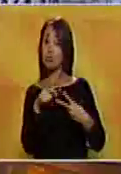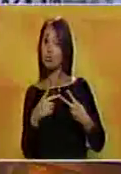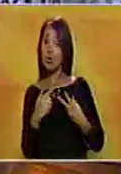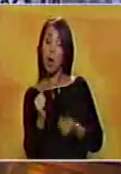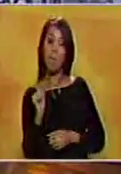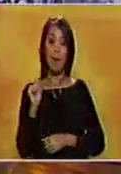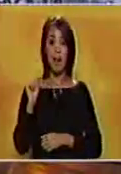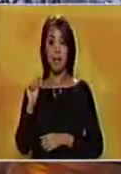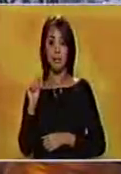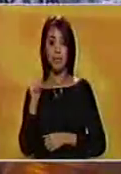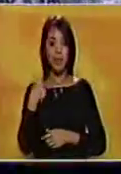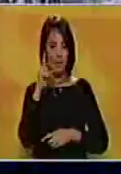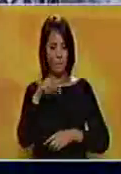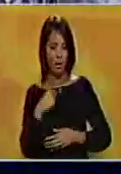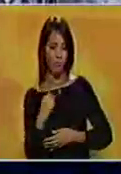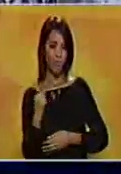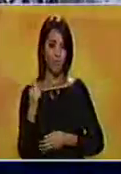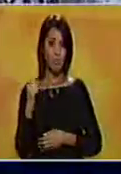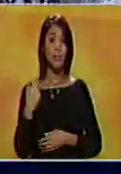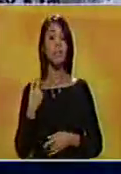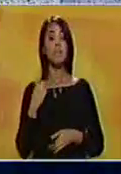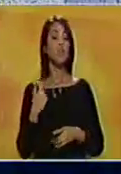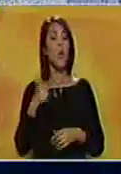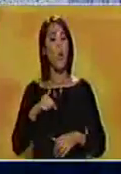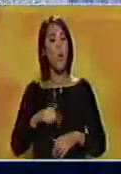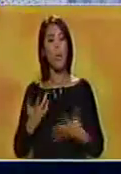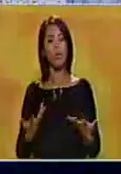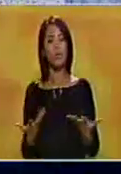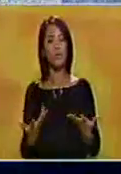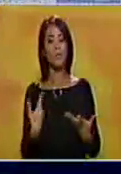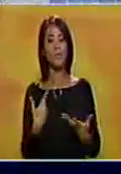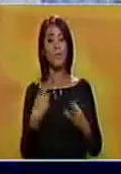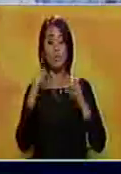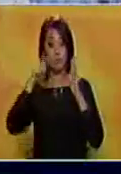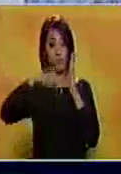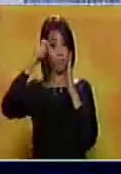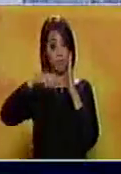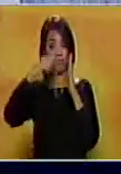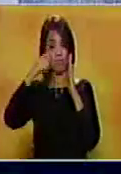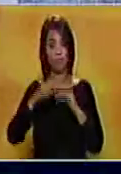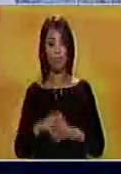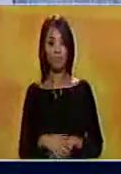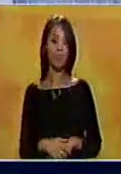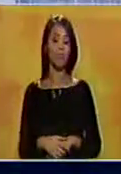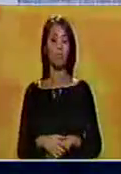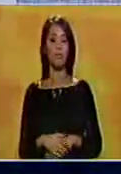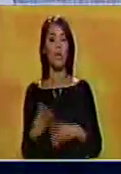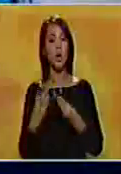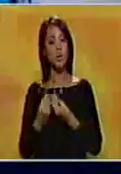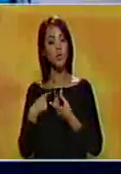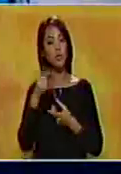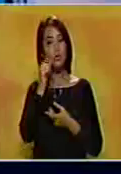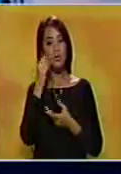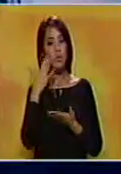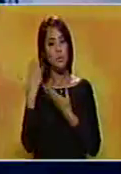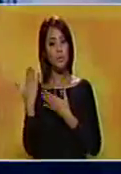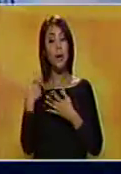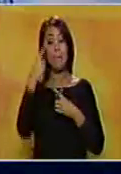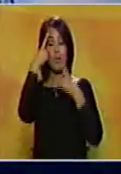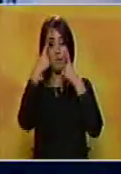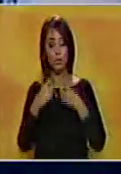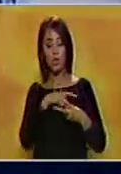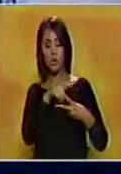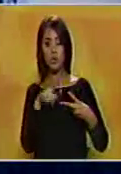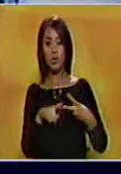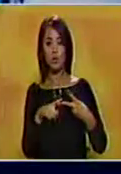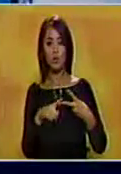y en bachata. Y bueno, estamos hoy haciendo el videoclip de la mano de Guillermo Figueredo, de la mano de Lisandro Nava, que es